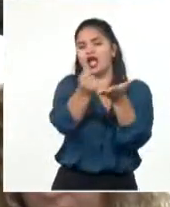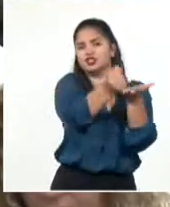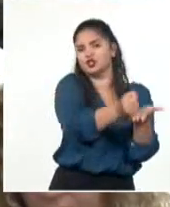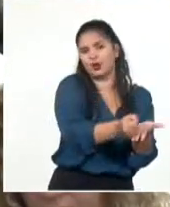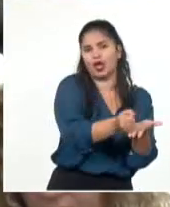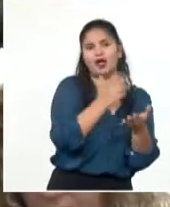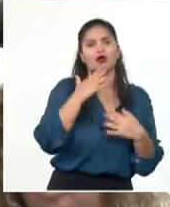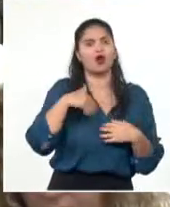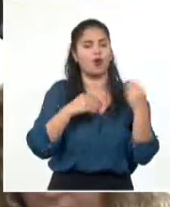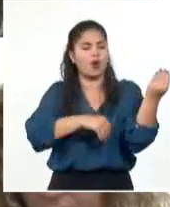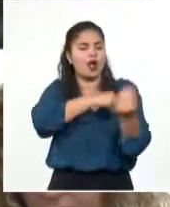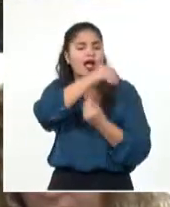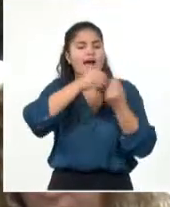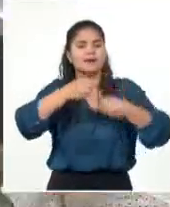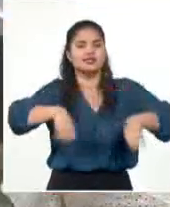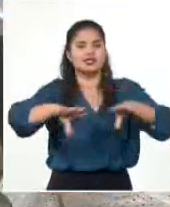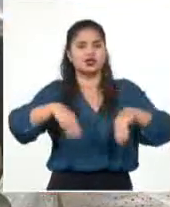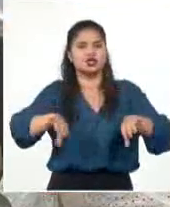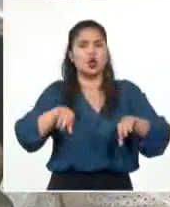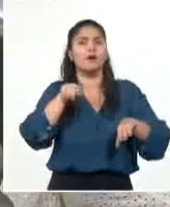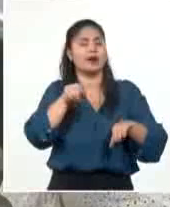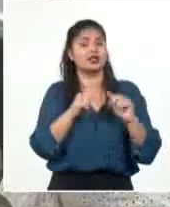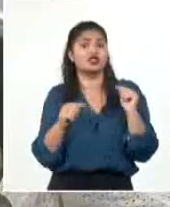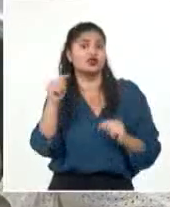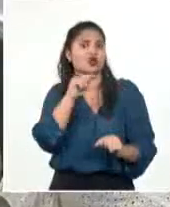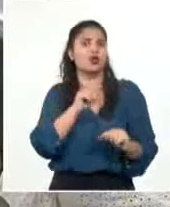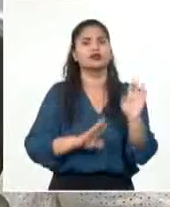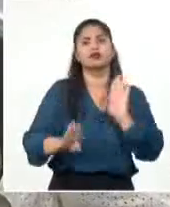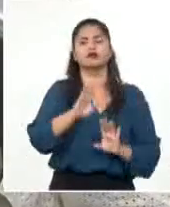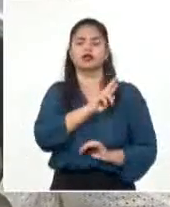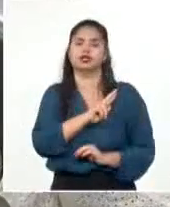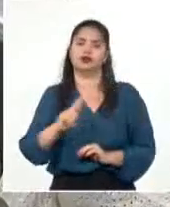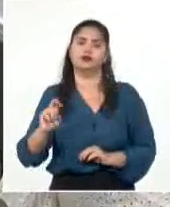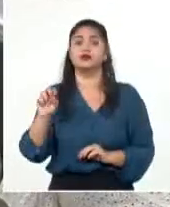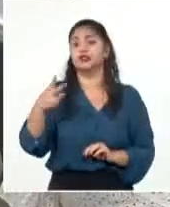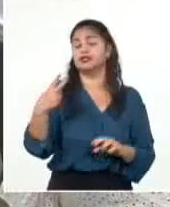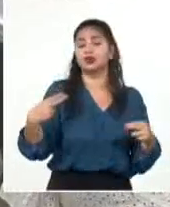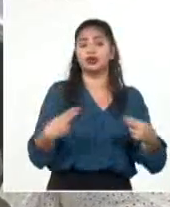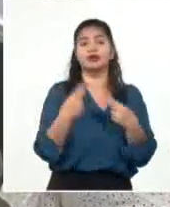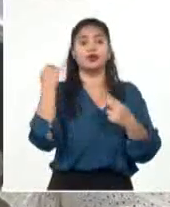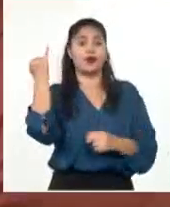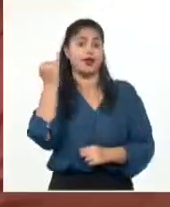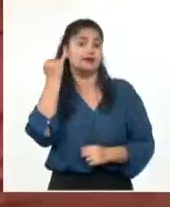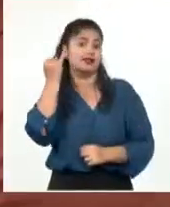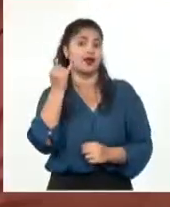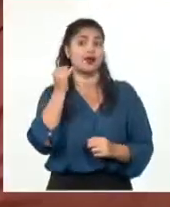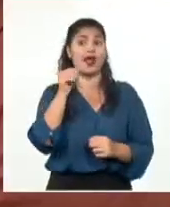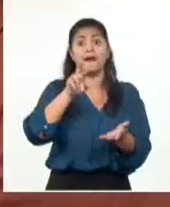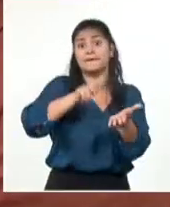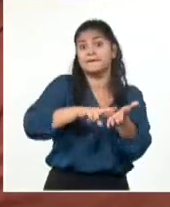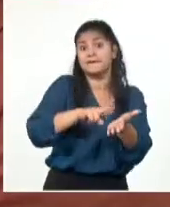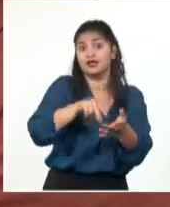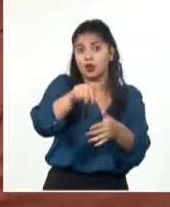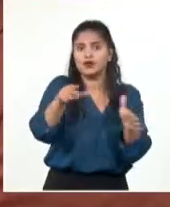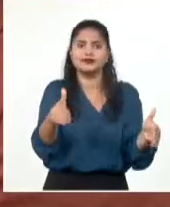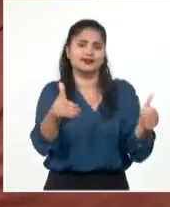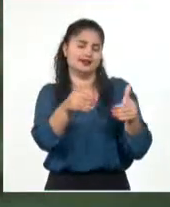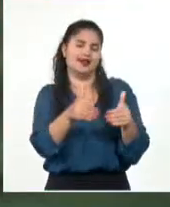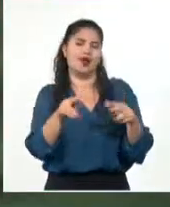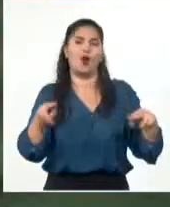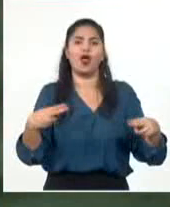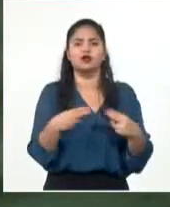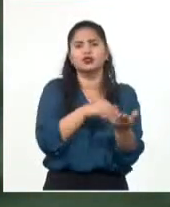verdaderamente, digamos, revolucionario. El segundo coloquio internacional Patria culminará este martes con un acto en